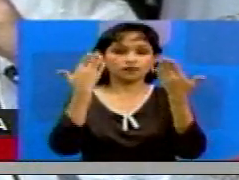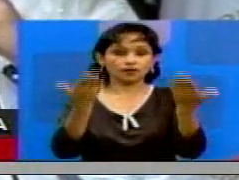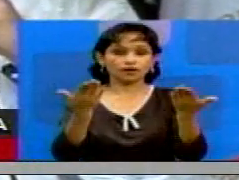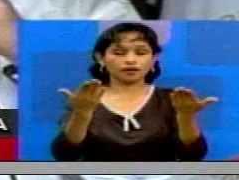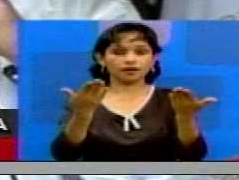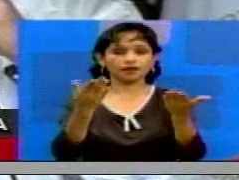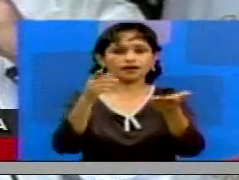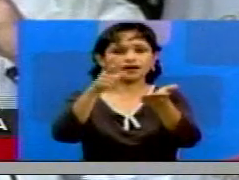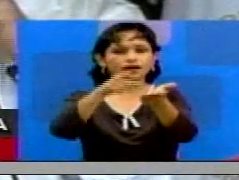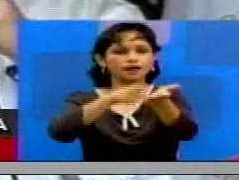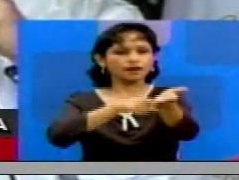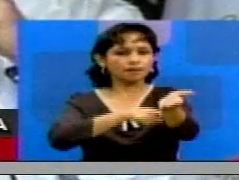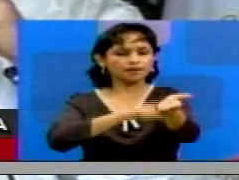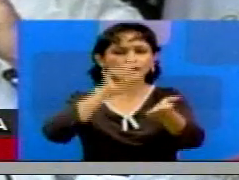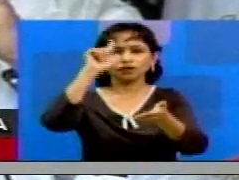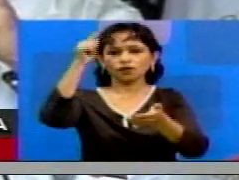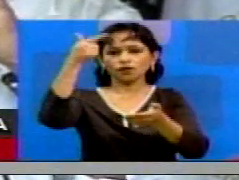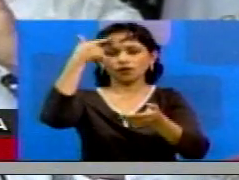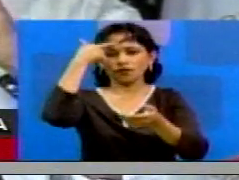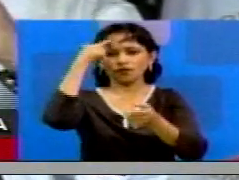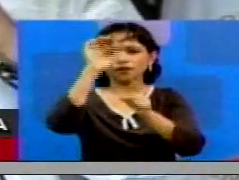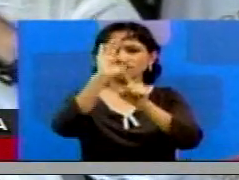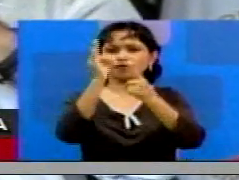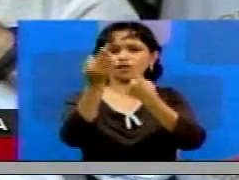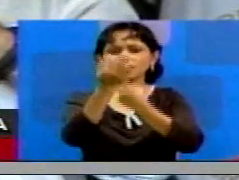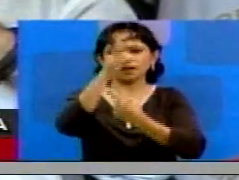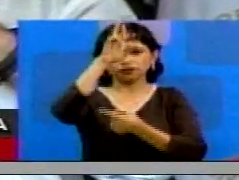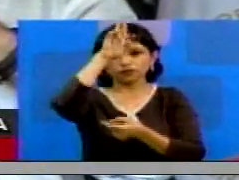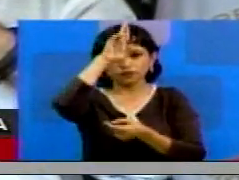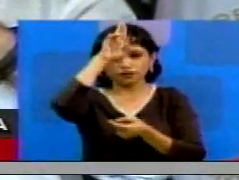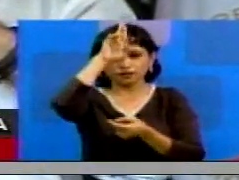el hermano gobierno de la Federación Rusa,